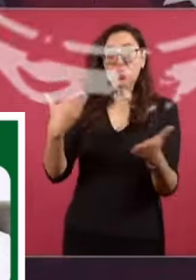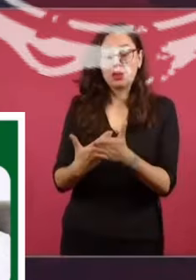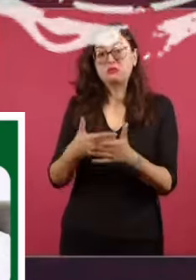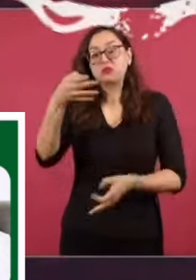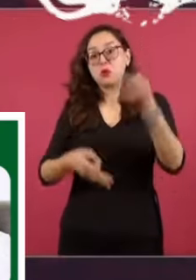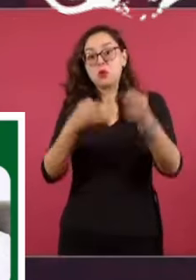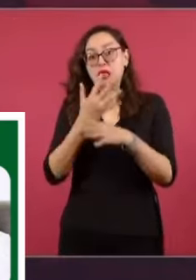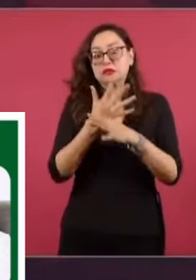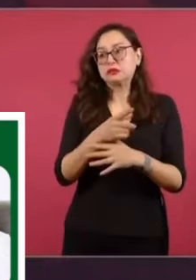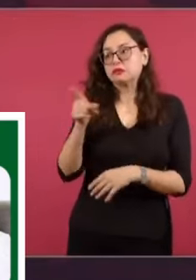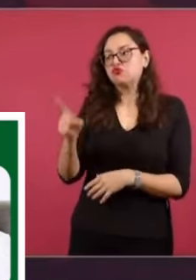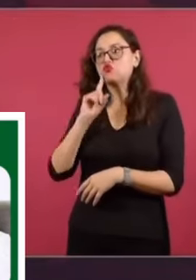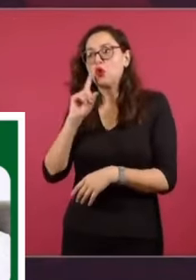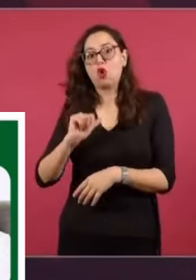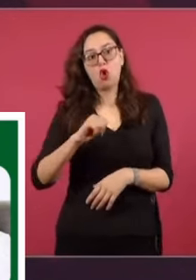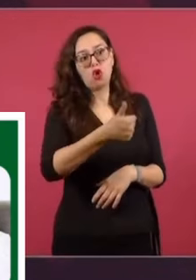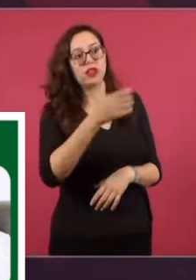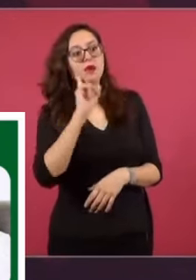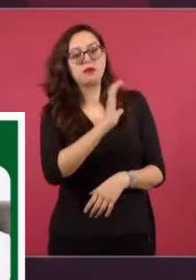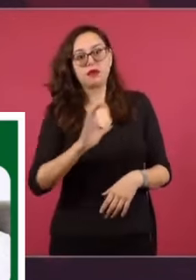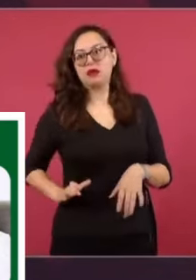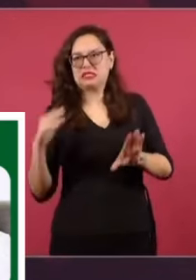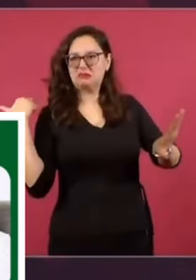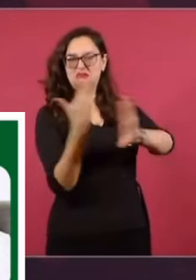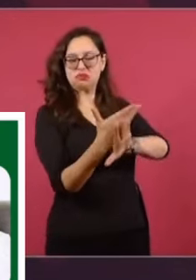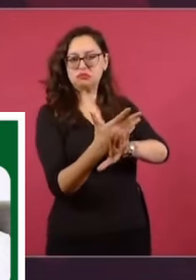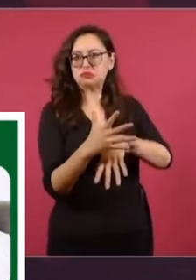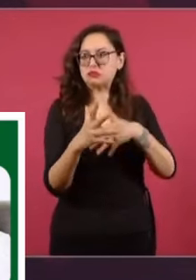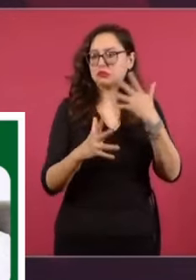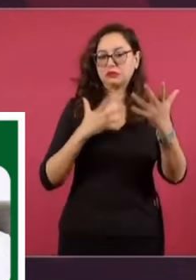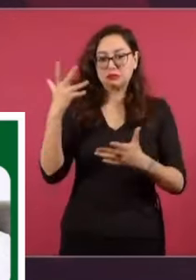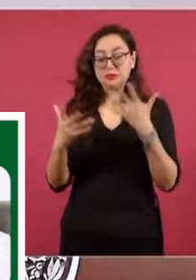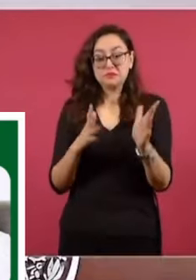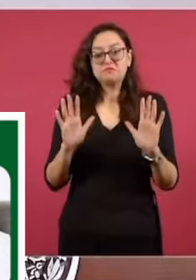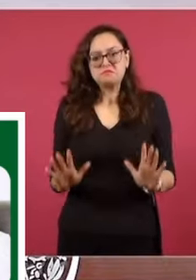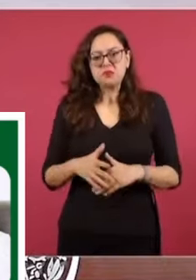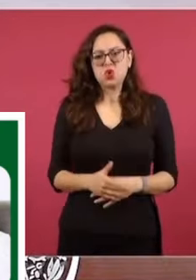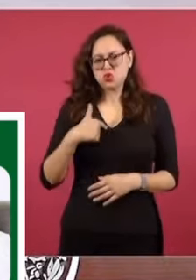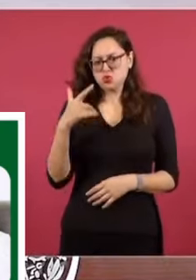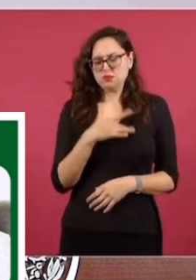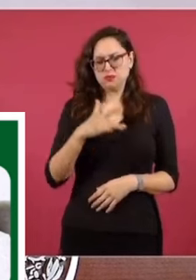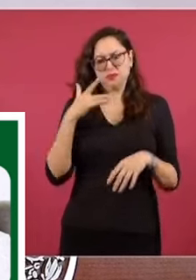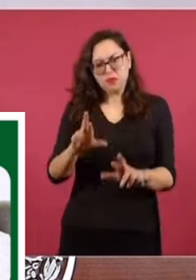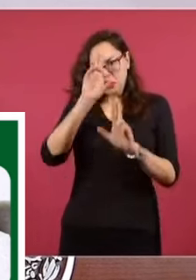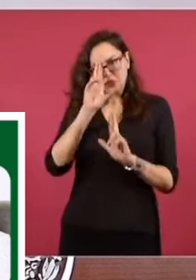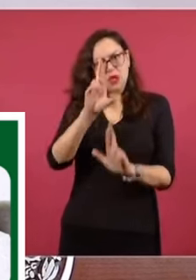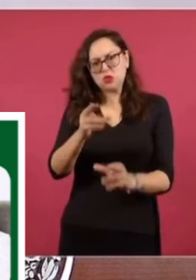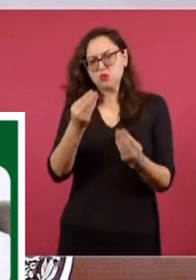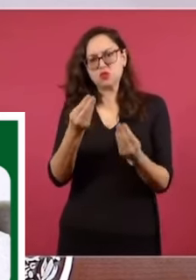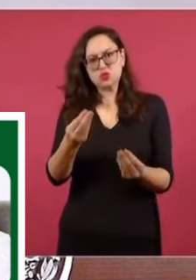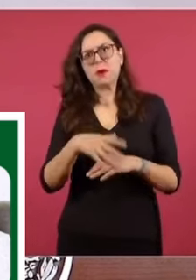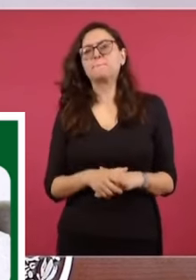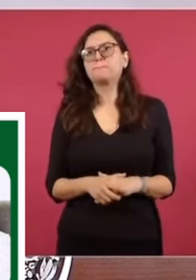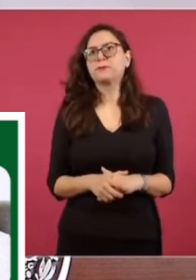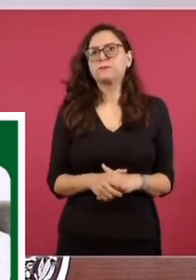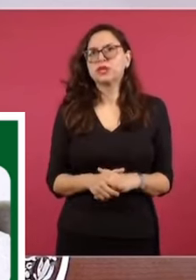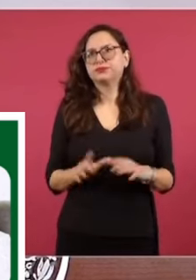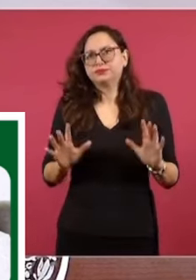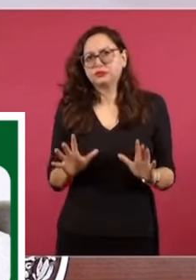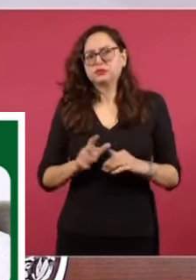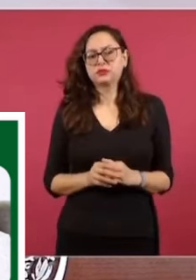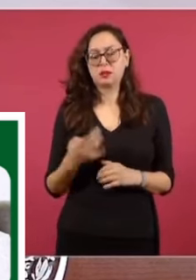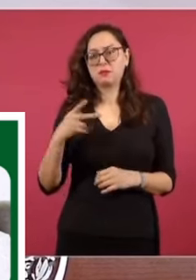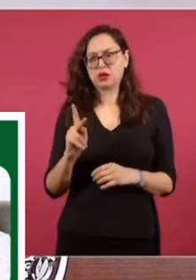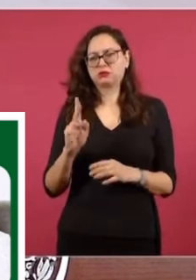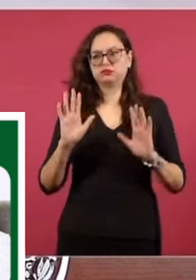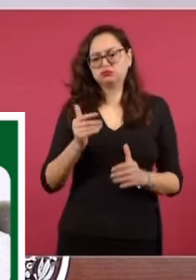soy respetuoso, ¿no?, de lo que ellos deciden. Pienso que hay otras instancias, que eso no está concluido, y debe de tenerse